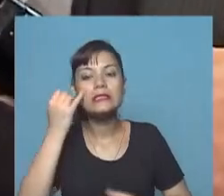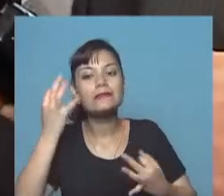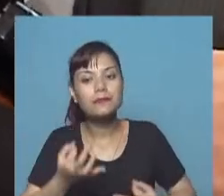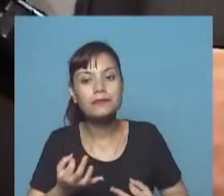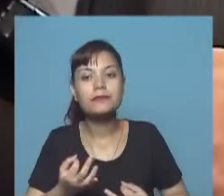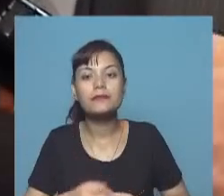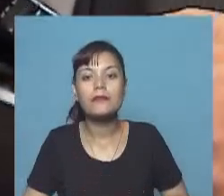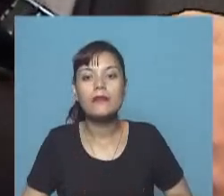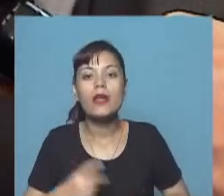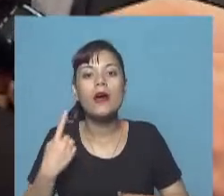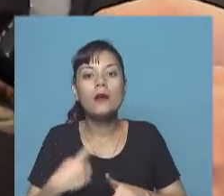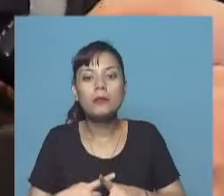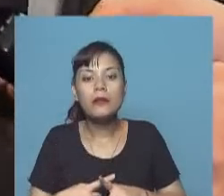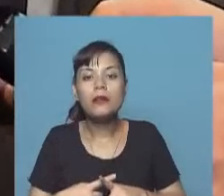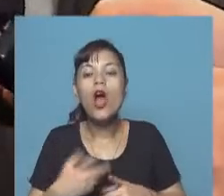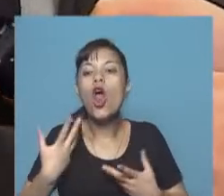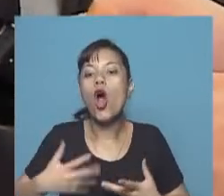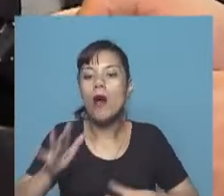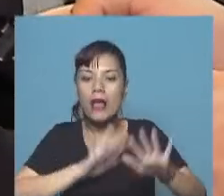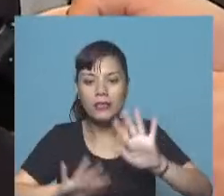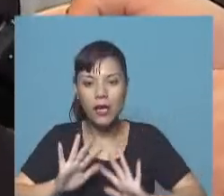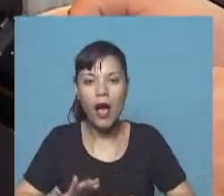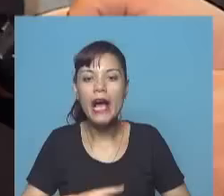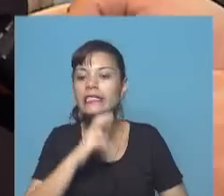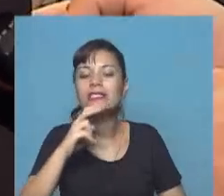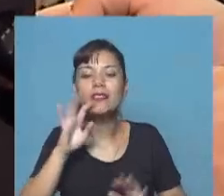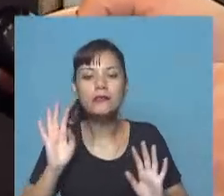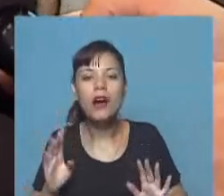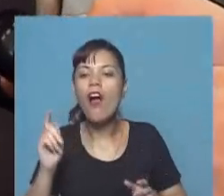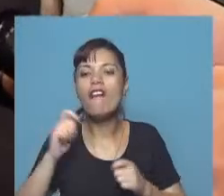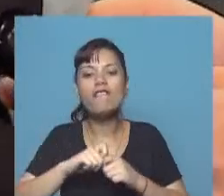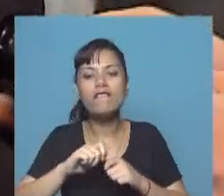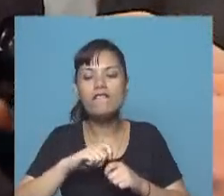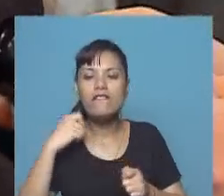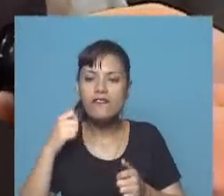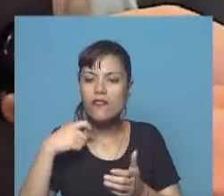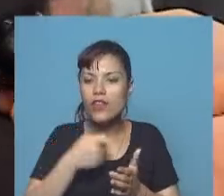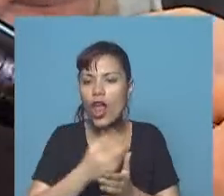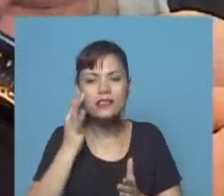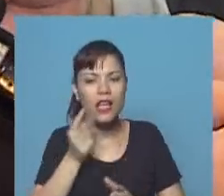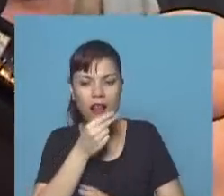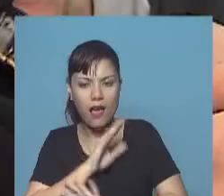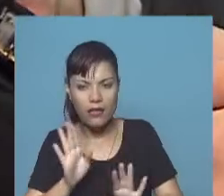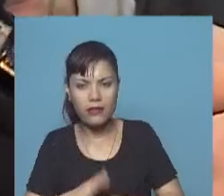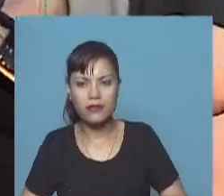fundamentalmente para normalizar esto, sin ningún tipo de violencia, episodio que haya que lamentar.